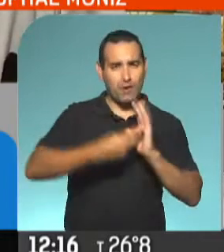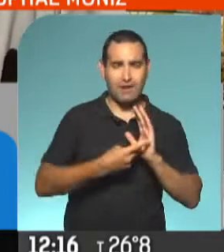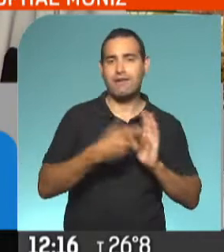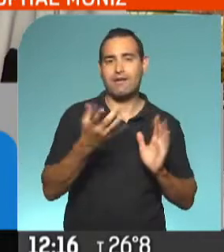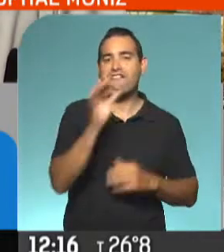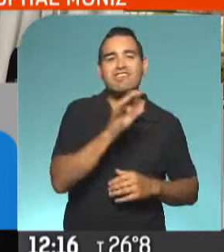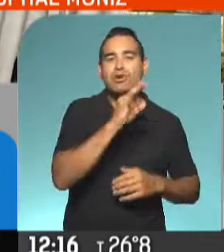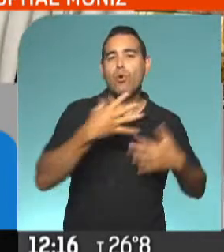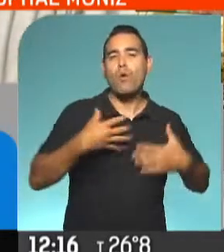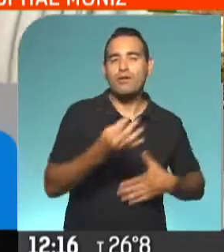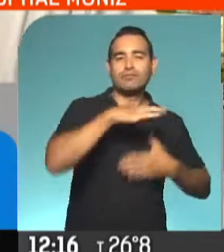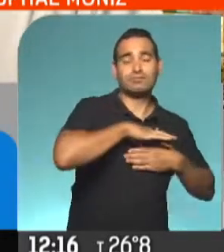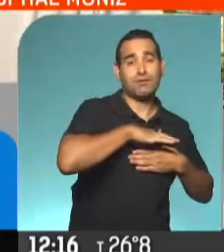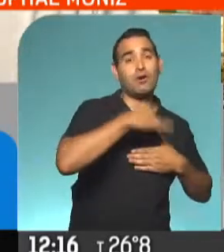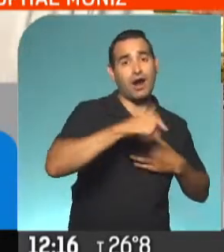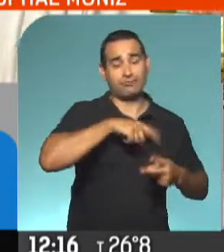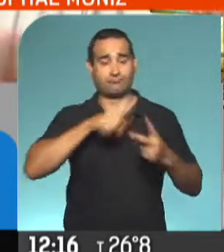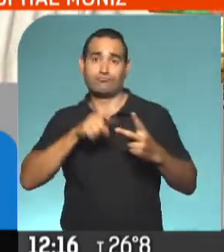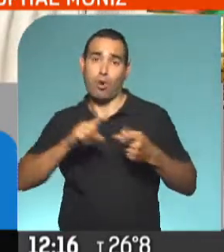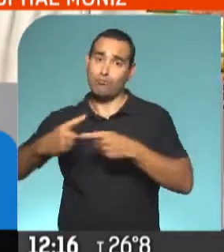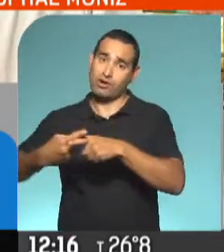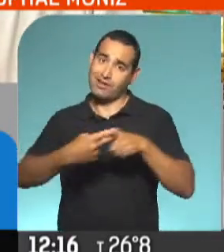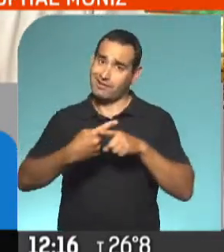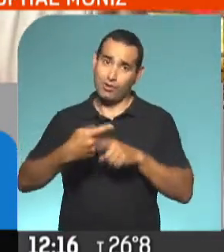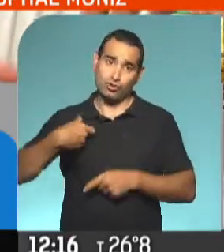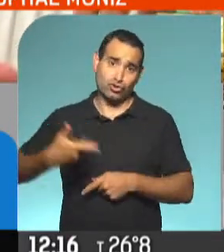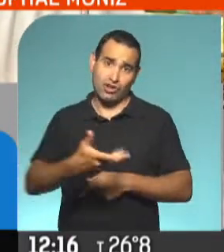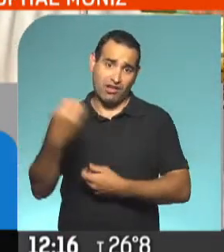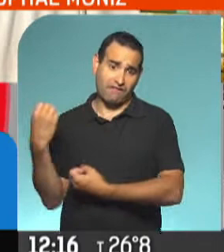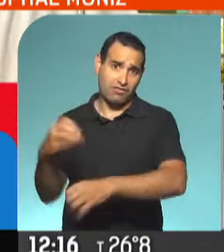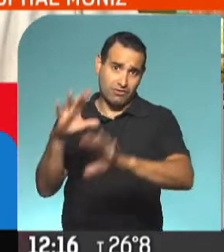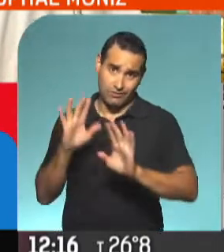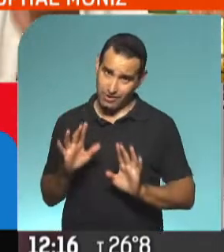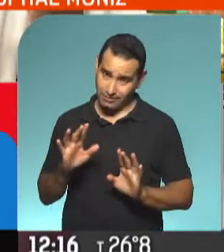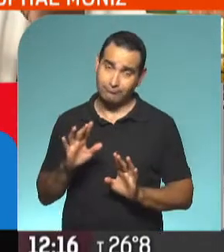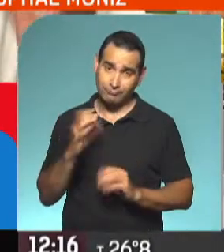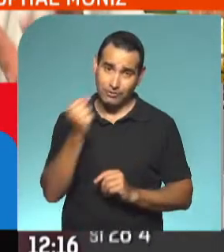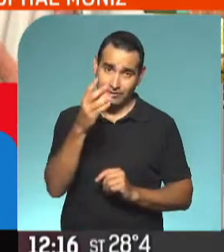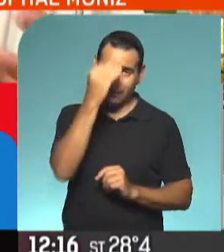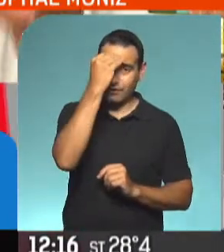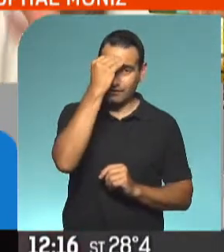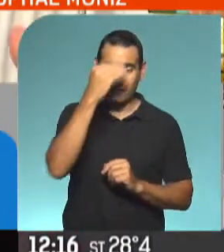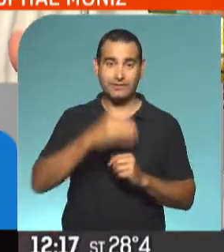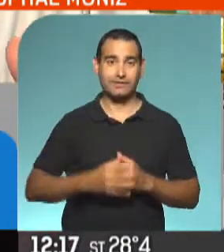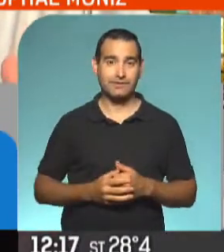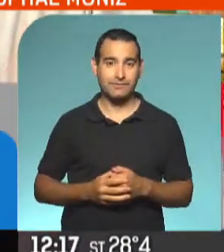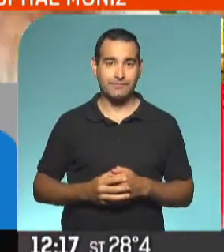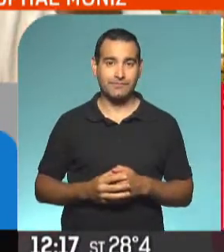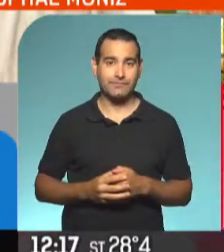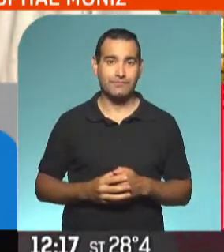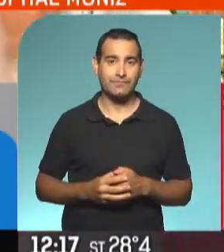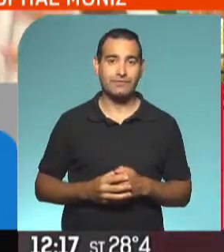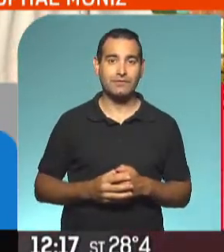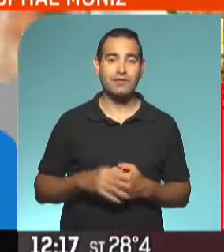cuestión que tiene que ver con política y con sociedad abandonada, digo, para recordarlo. Pero todo esto va a seguir aconteciendo. En